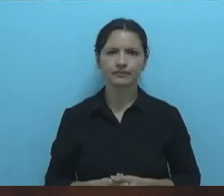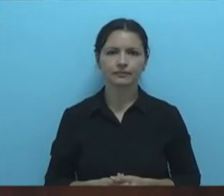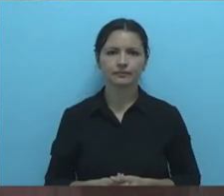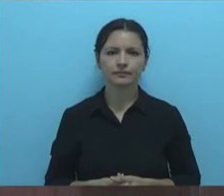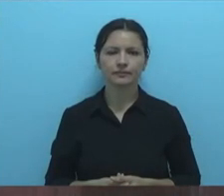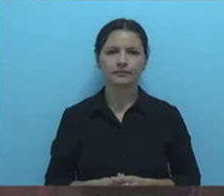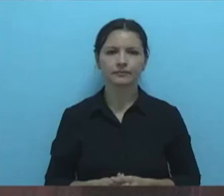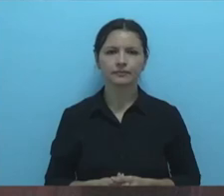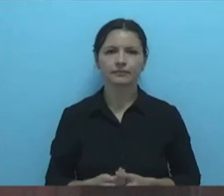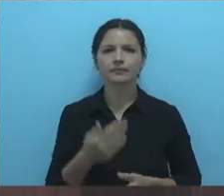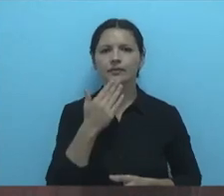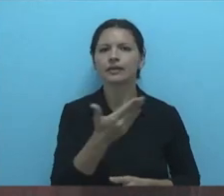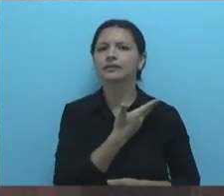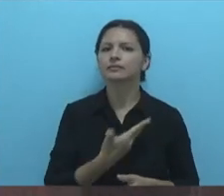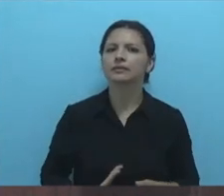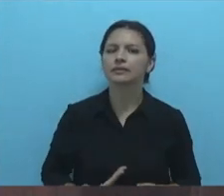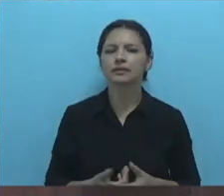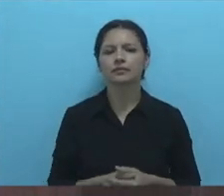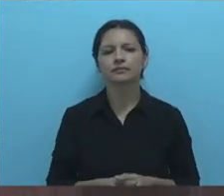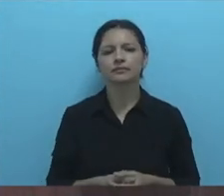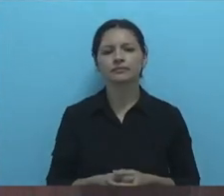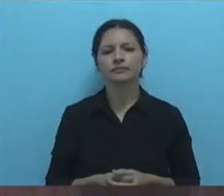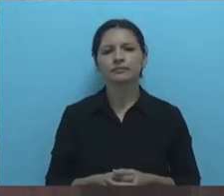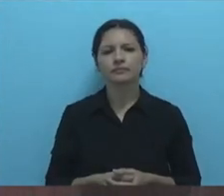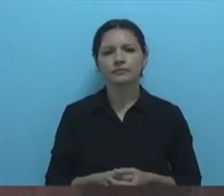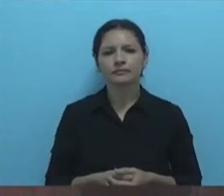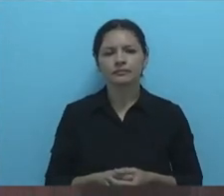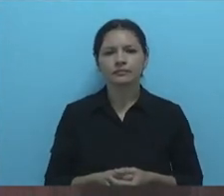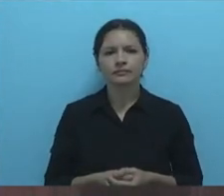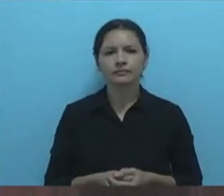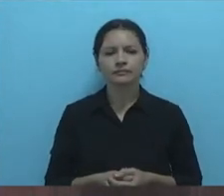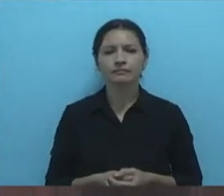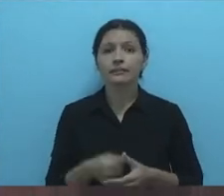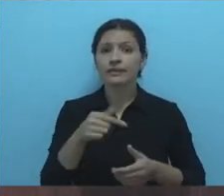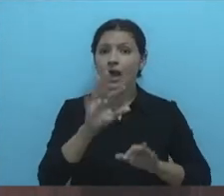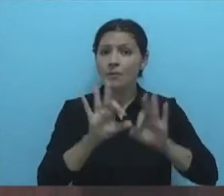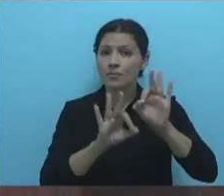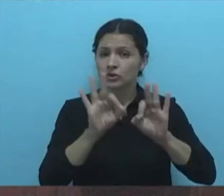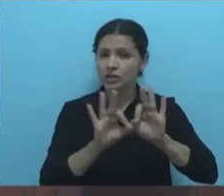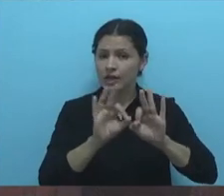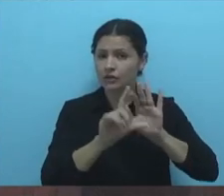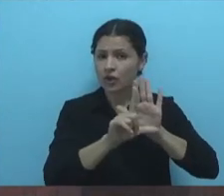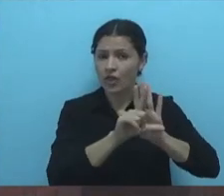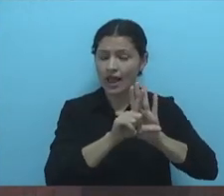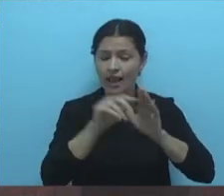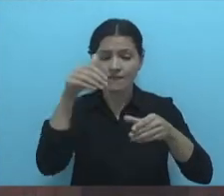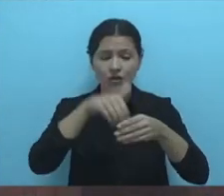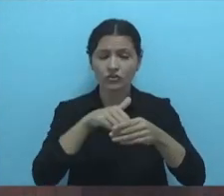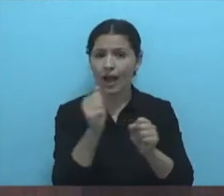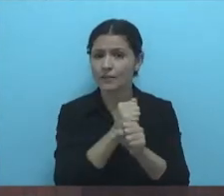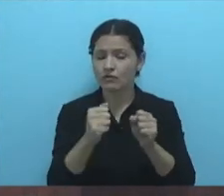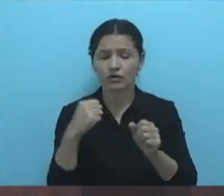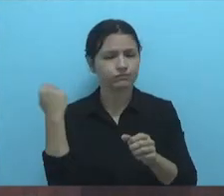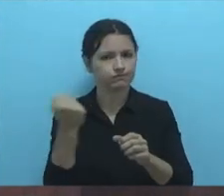Gracias presidente Bueno quería manifestar algunas cuestiones en relación a este proyecto de ley que estamos aprobando que me parece un proyecto de ley muy